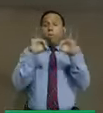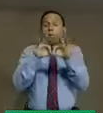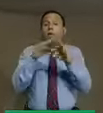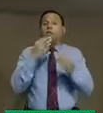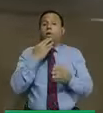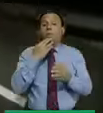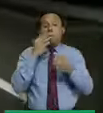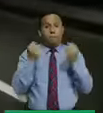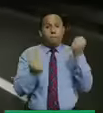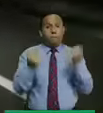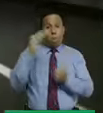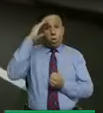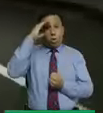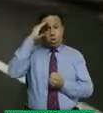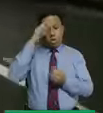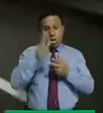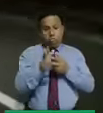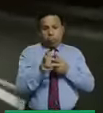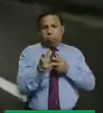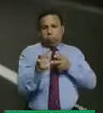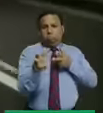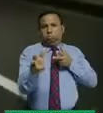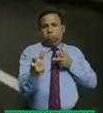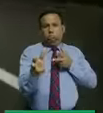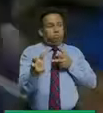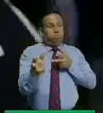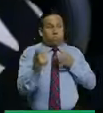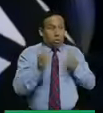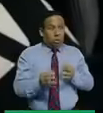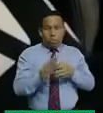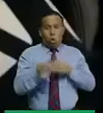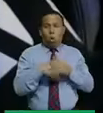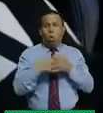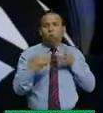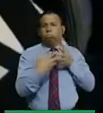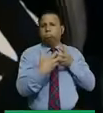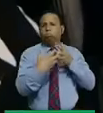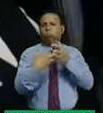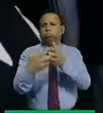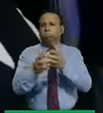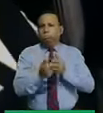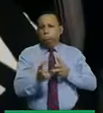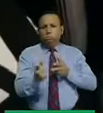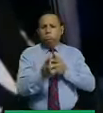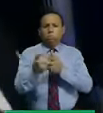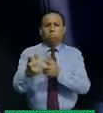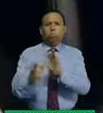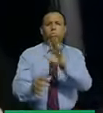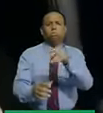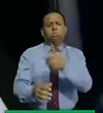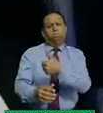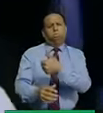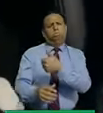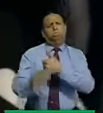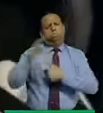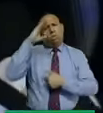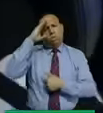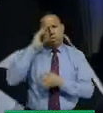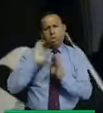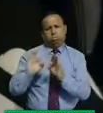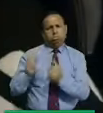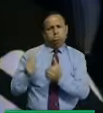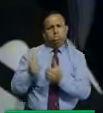la policía en este tramo de 26 kilómetros. Buena la acción de la policía, porque ya esto estamos cansados de